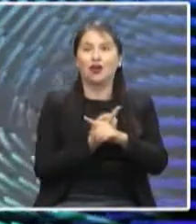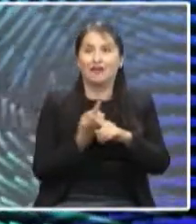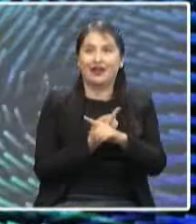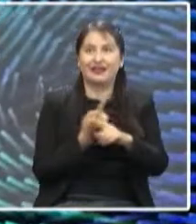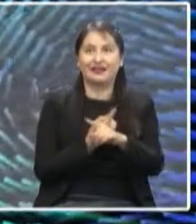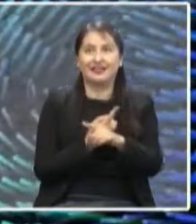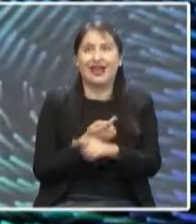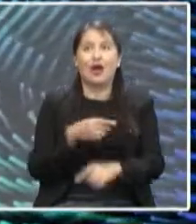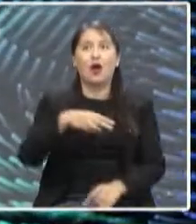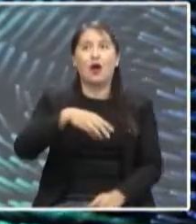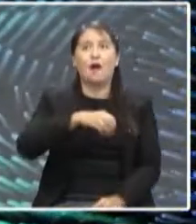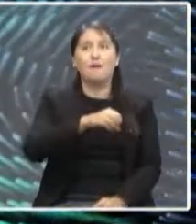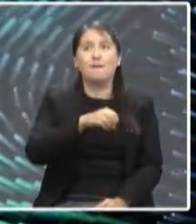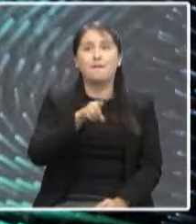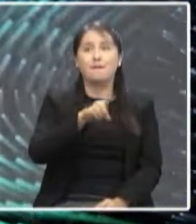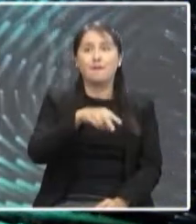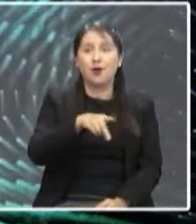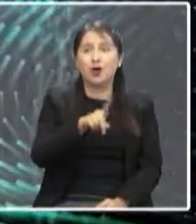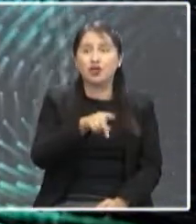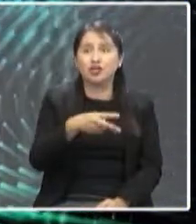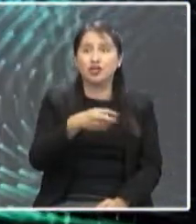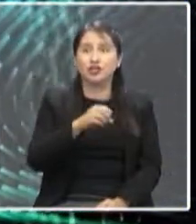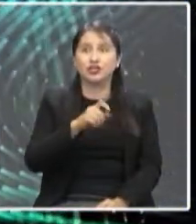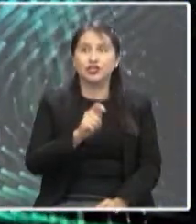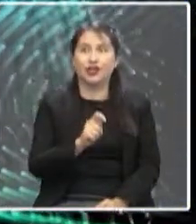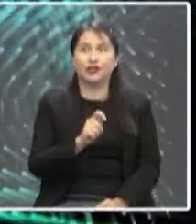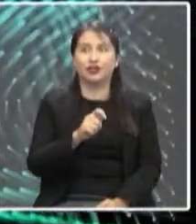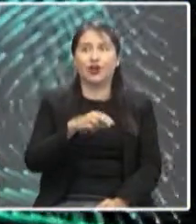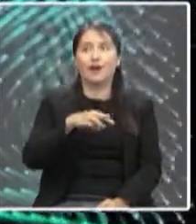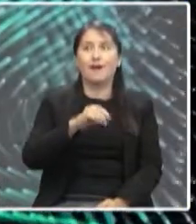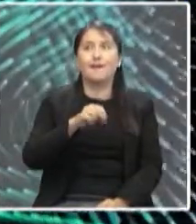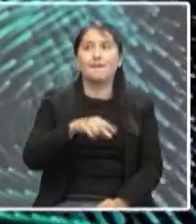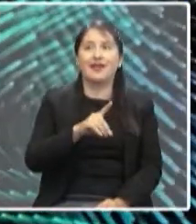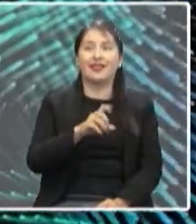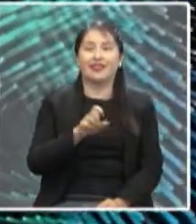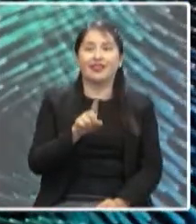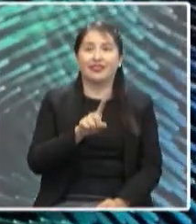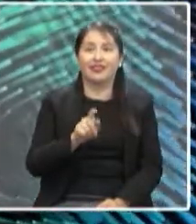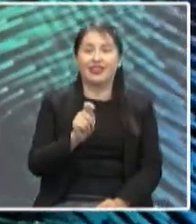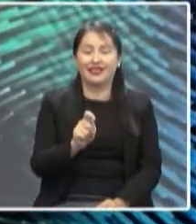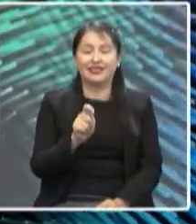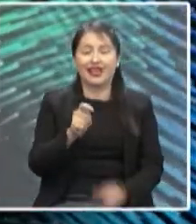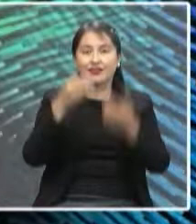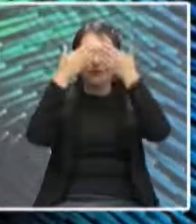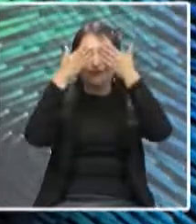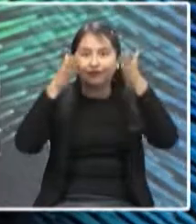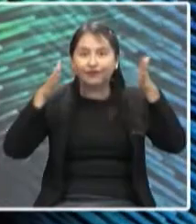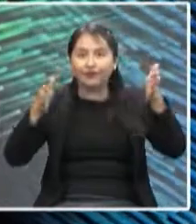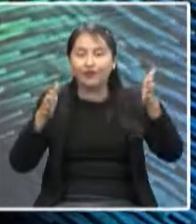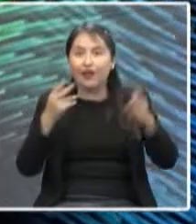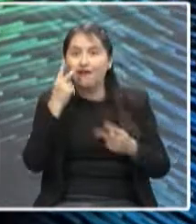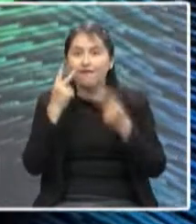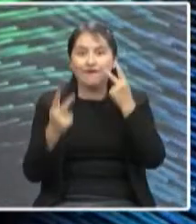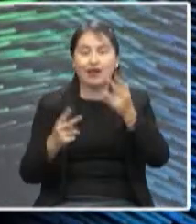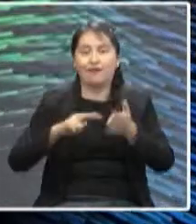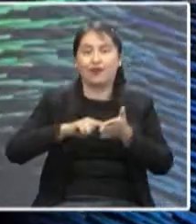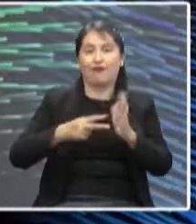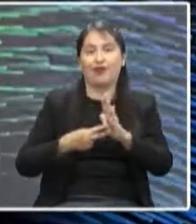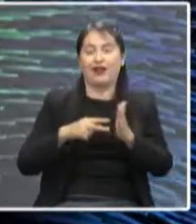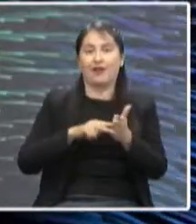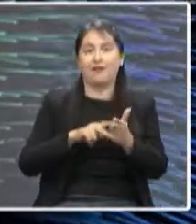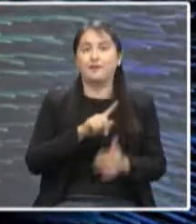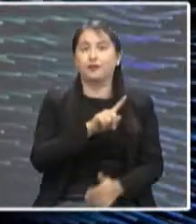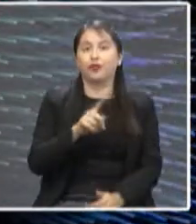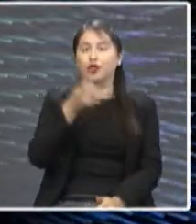grande, expansiva, que te permite observar a los problemas desde otras aristas, no necesariamente desde